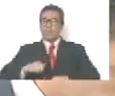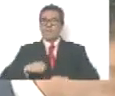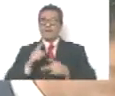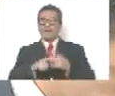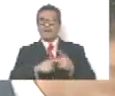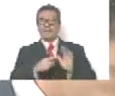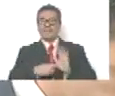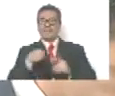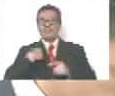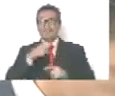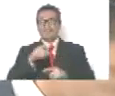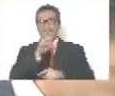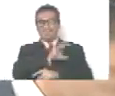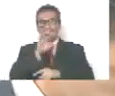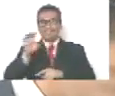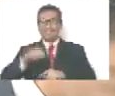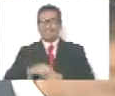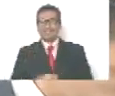Vendepatria,